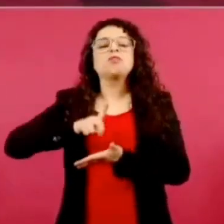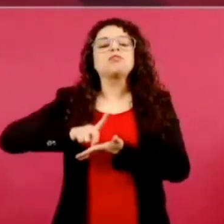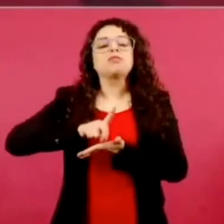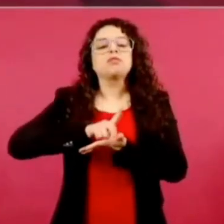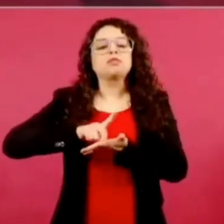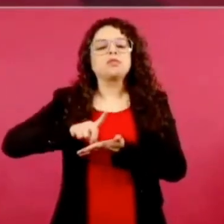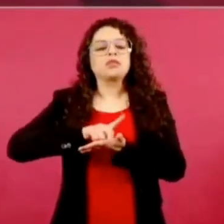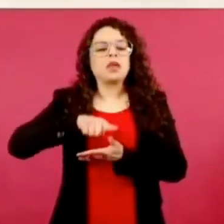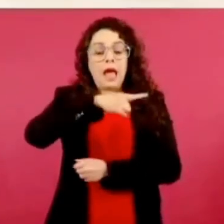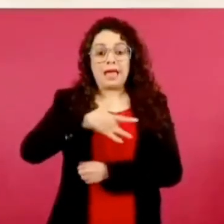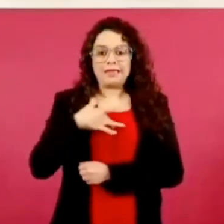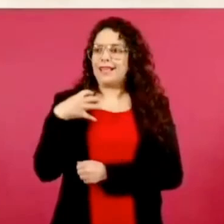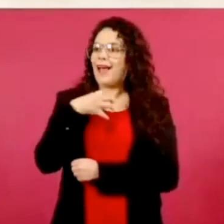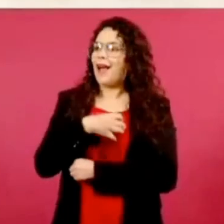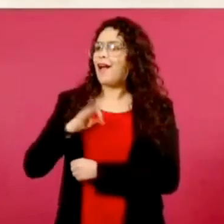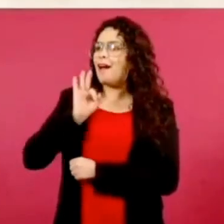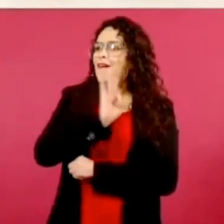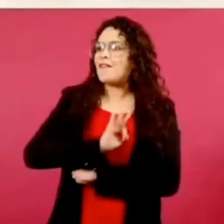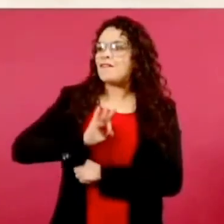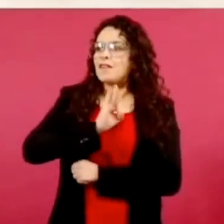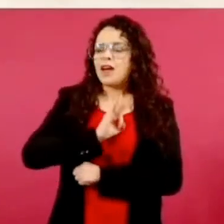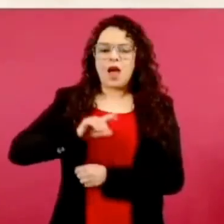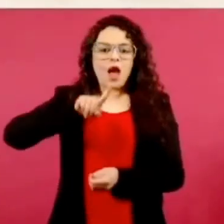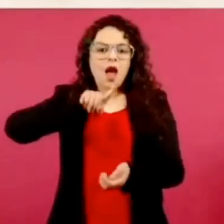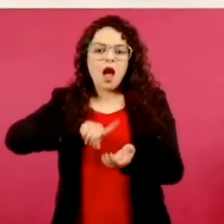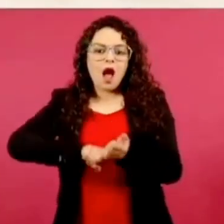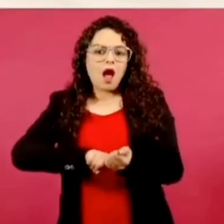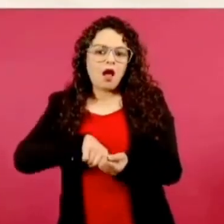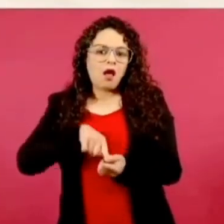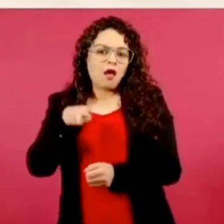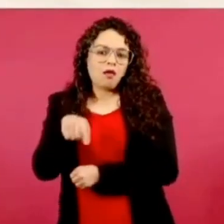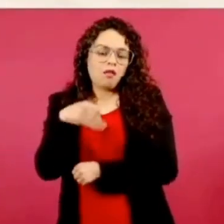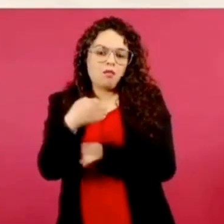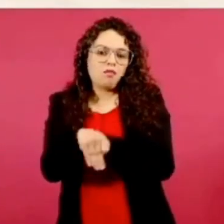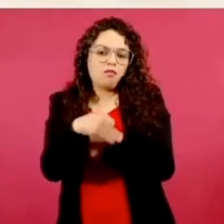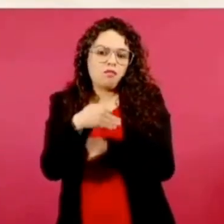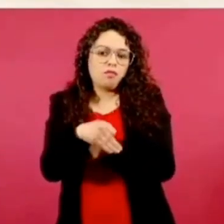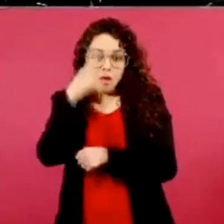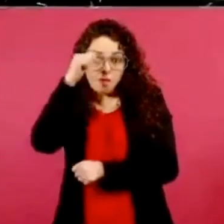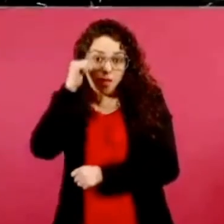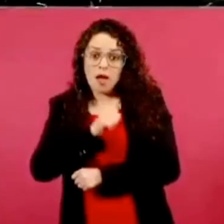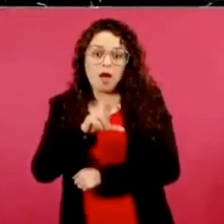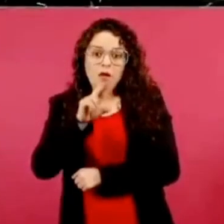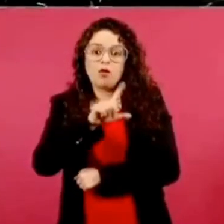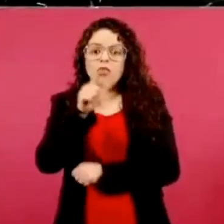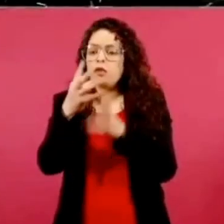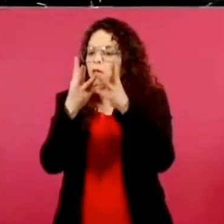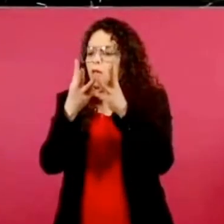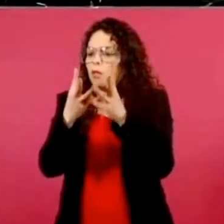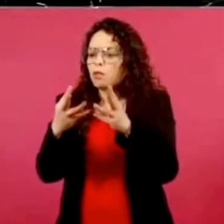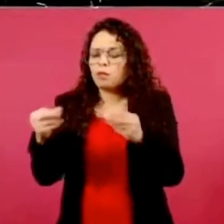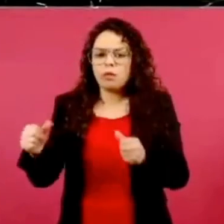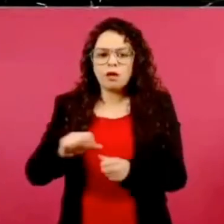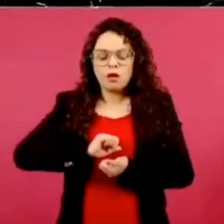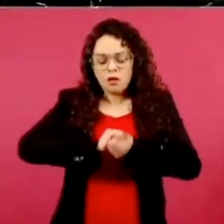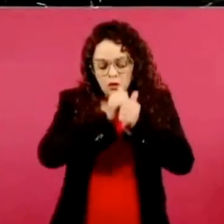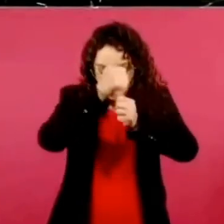felicidad transitoria que produce infelicidad. Eso no es felicidad verdadera.